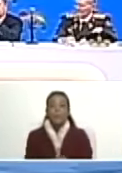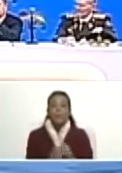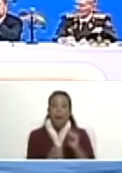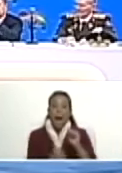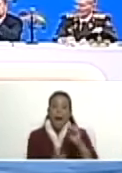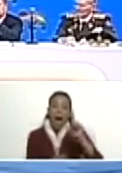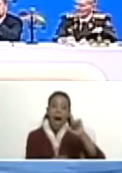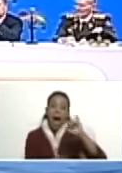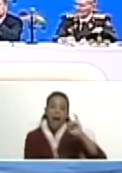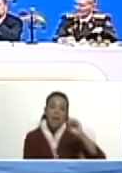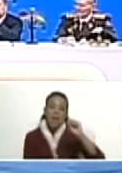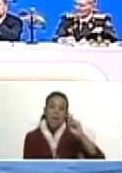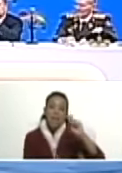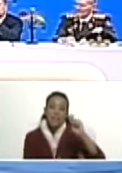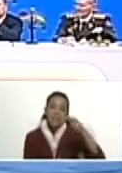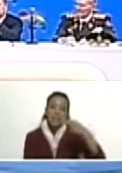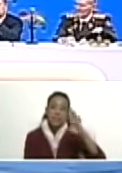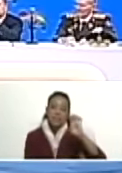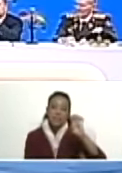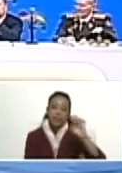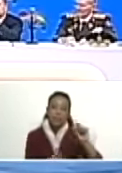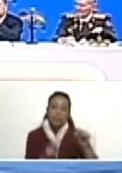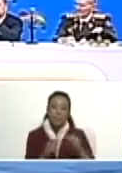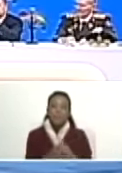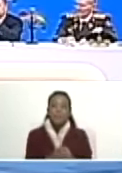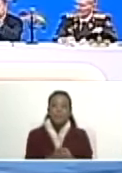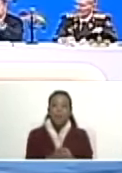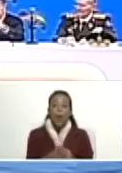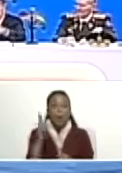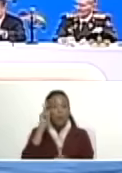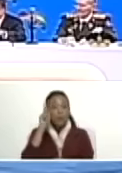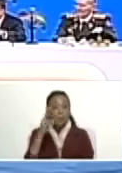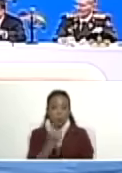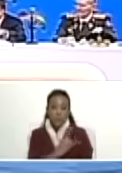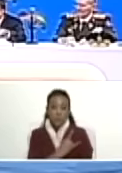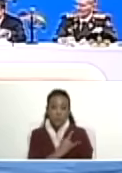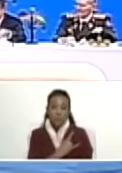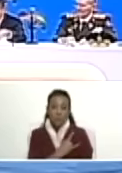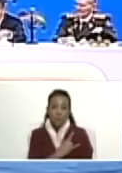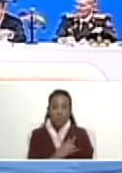1990, 1999, Alistair McIntyre, profesor universitario.